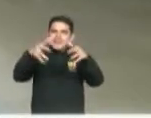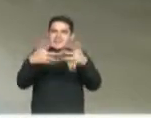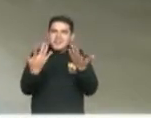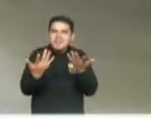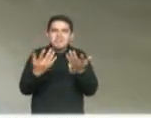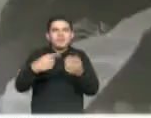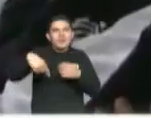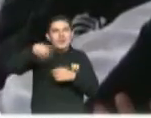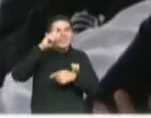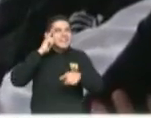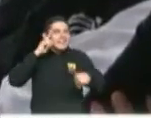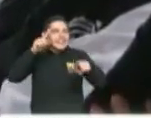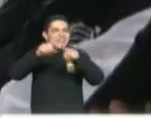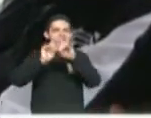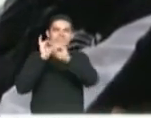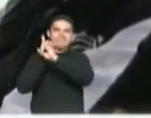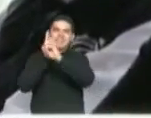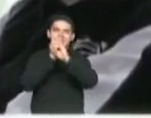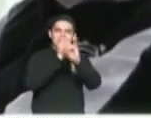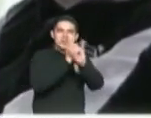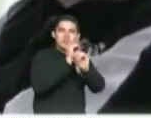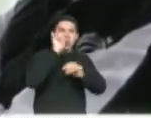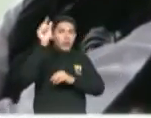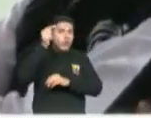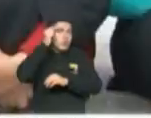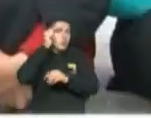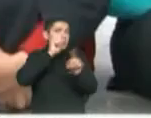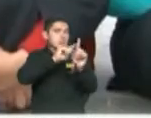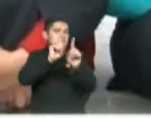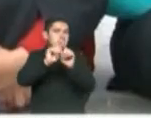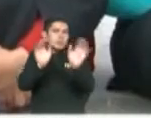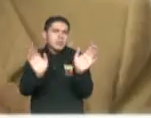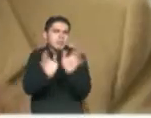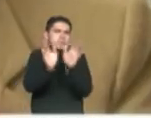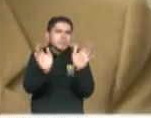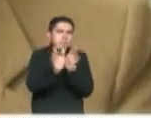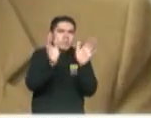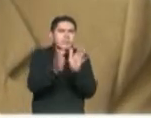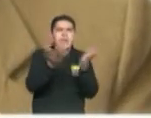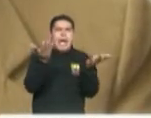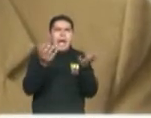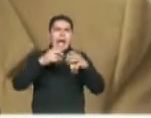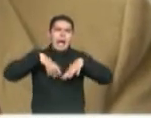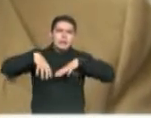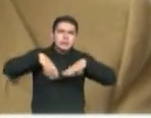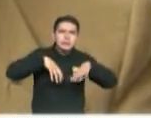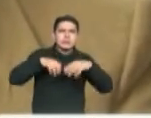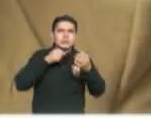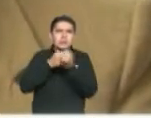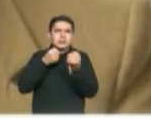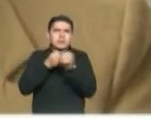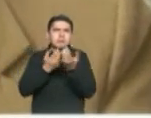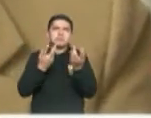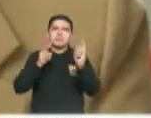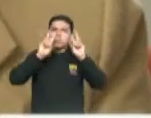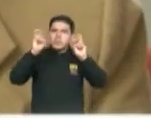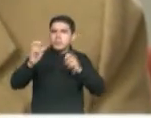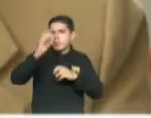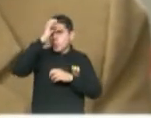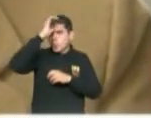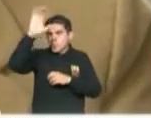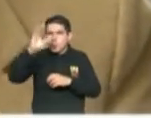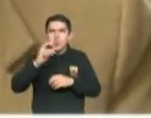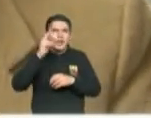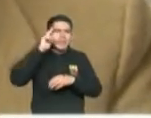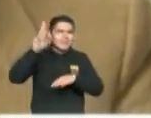entre todas las instituciones del estado para impulsar las políticas públicas de entorno a plurinacionalidad e interculturalidad